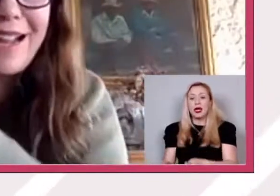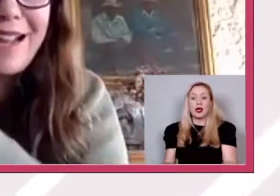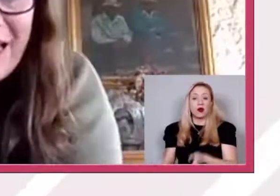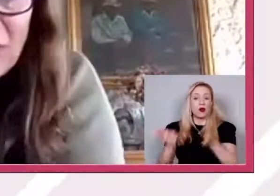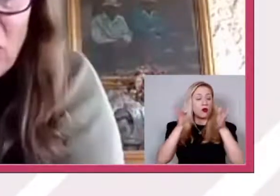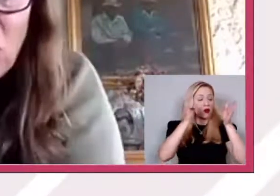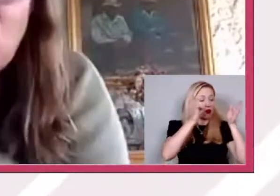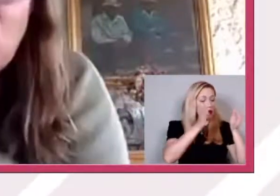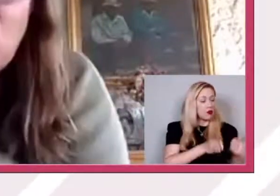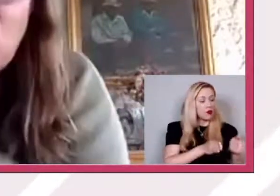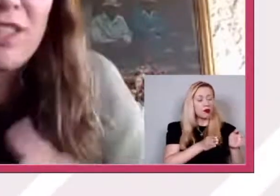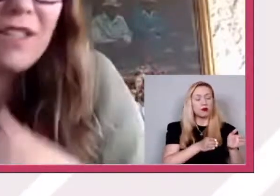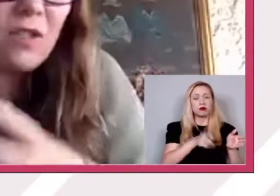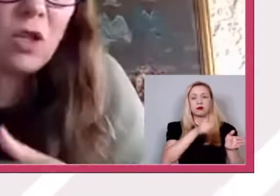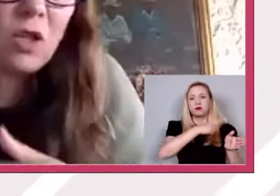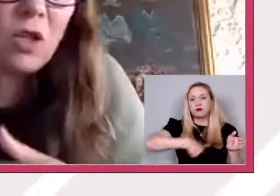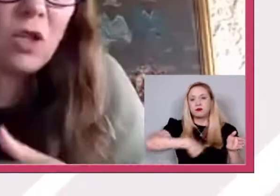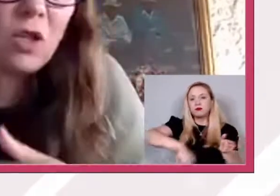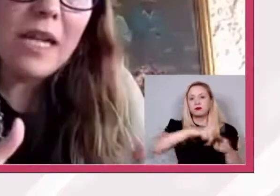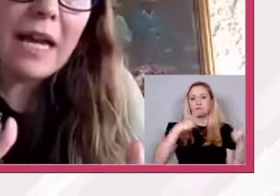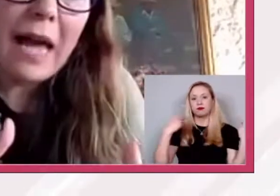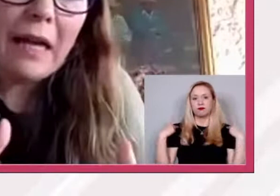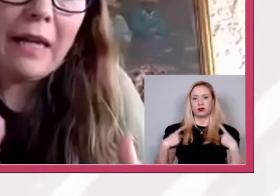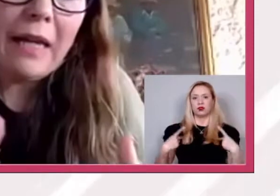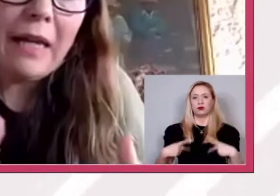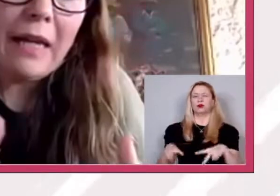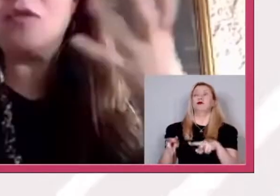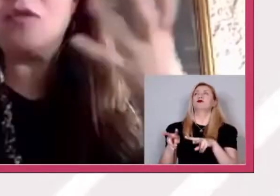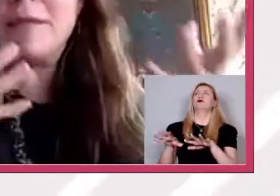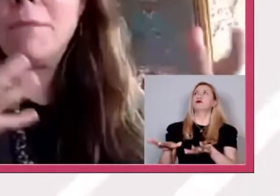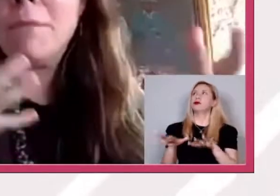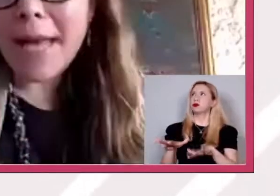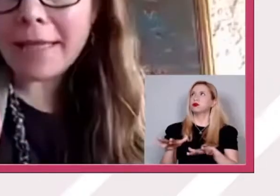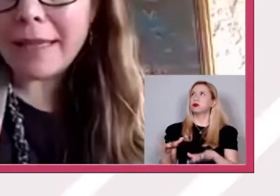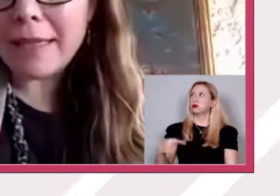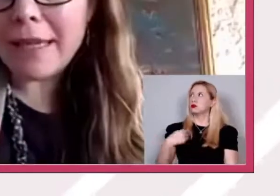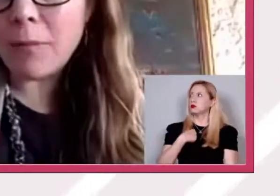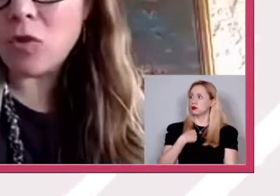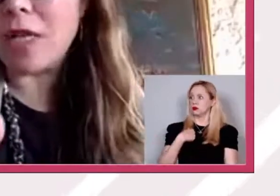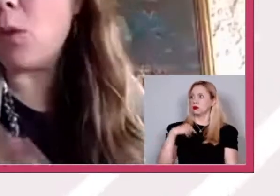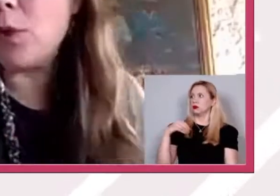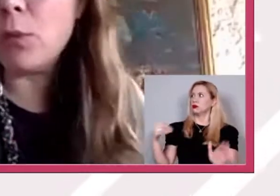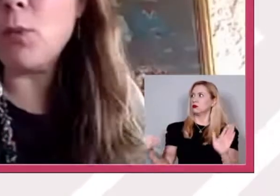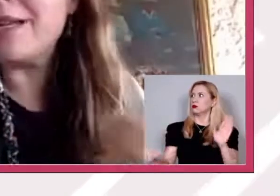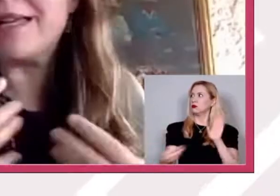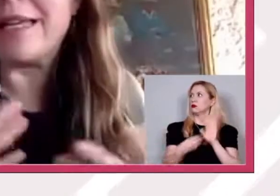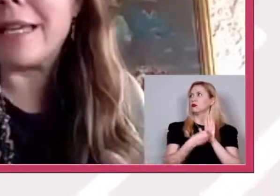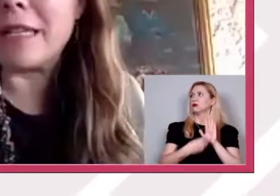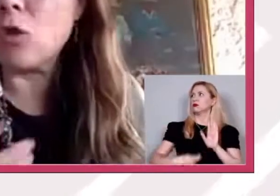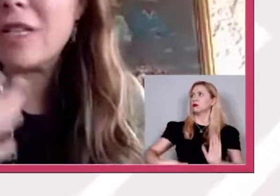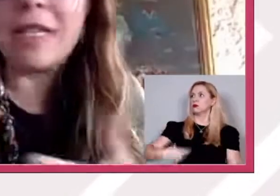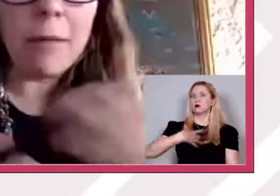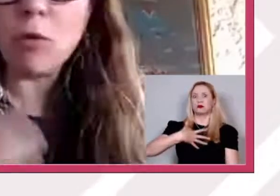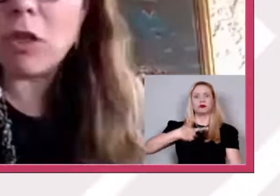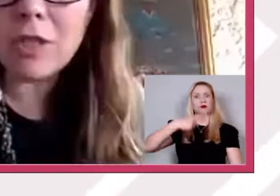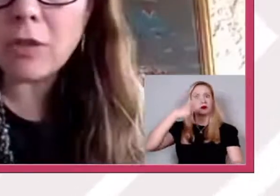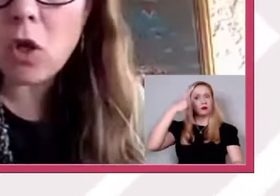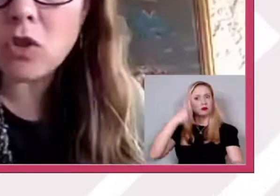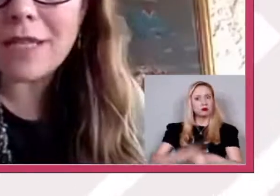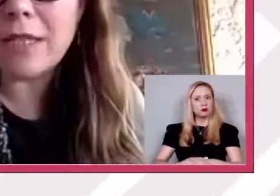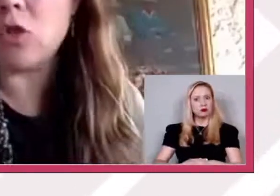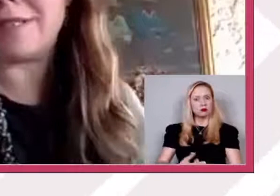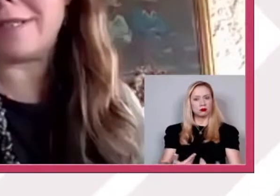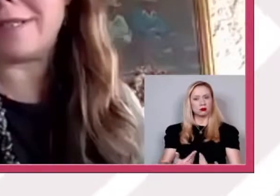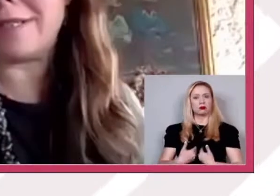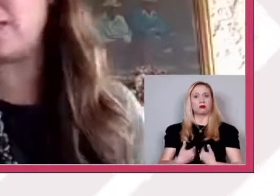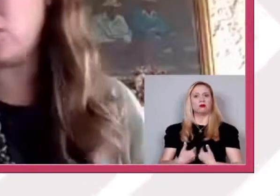esta clasificación que, como dices, ¿no? Se hizo pública y entonces impacta, digamos, en la opinión pública y de quienes nos dedicamos a otras